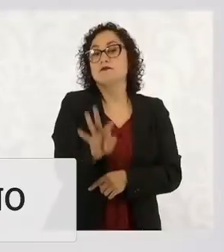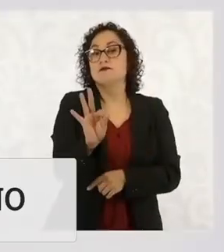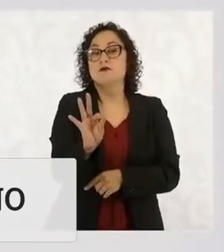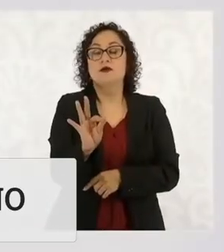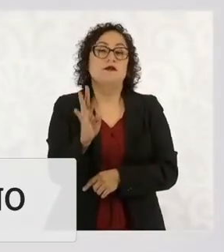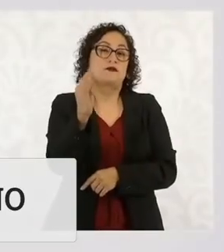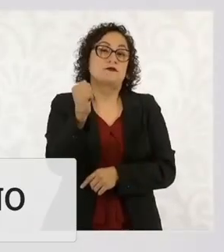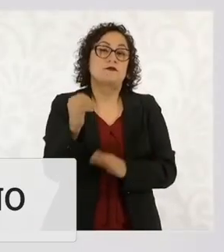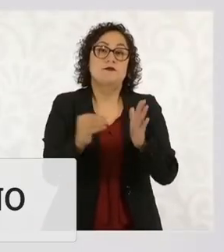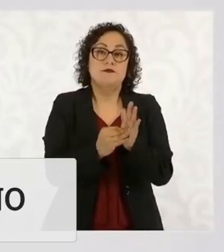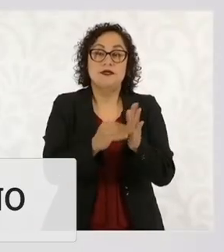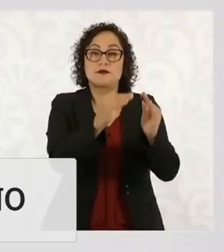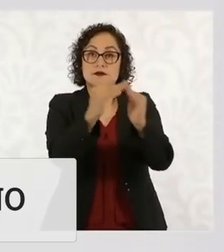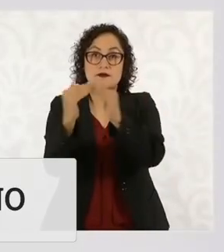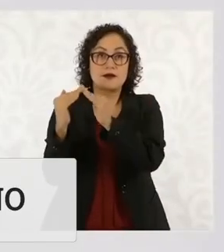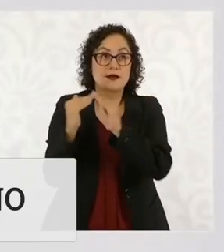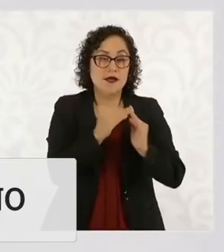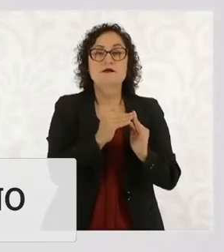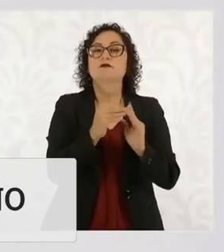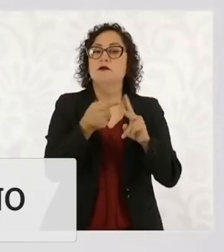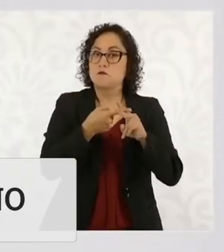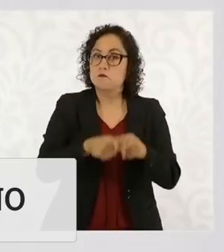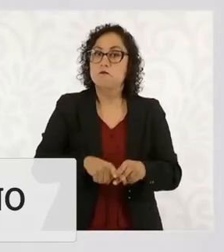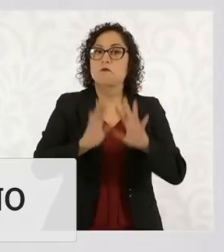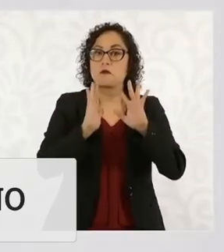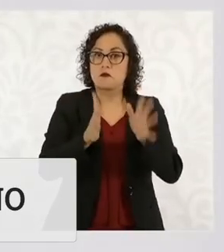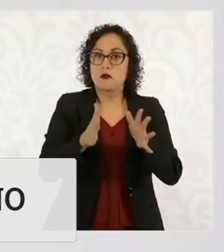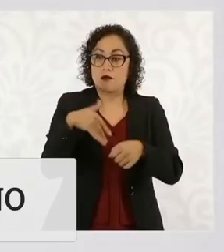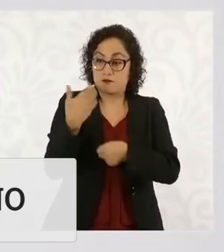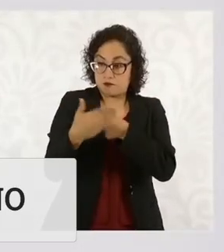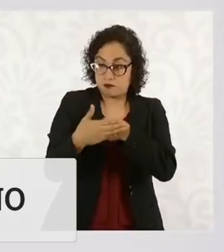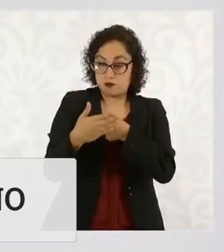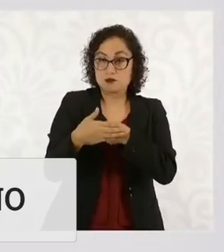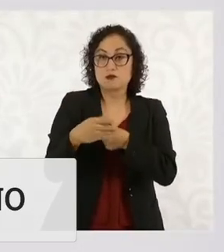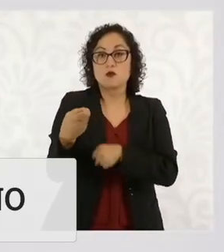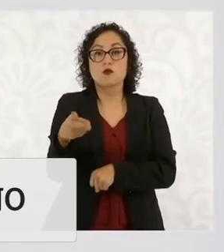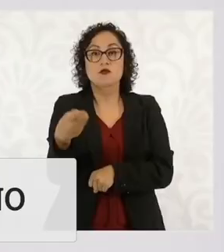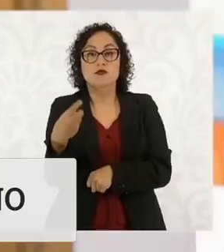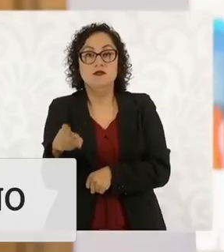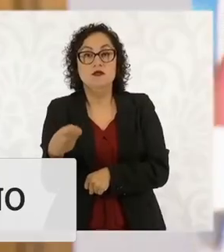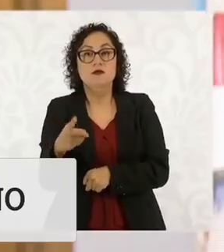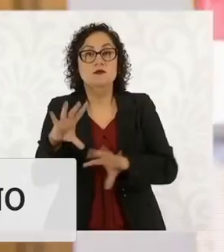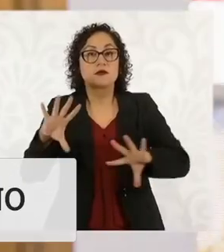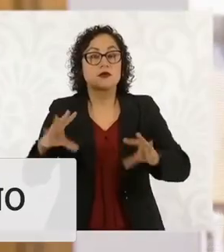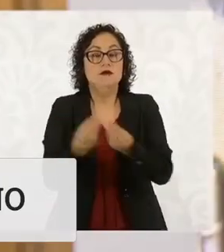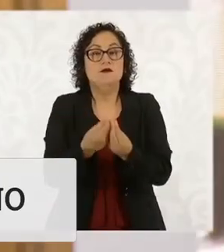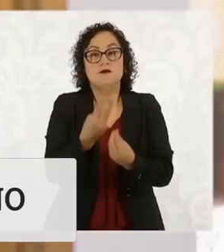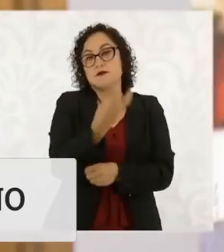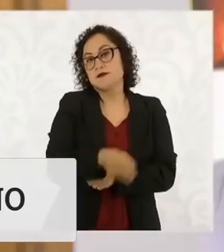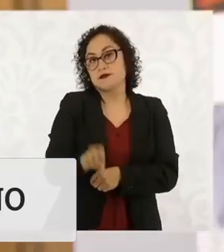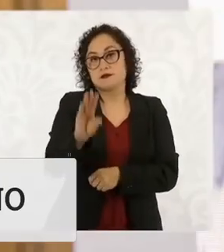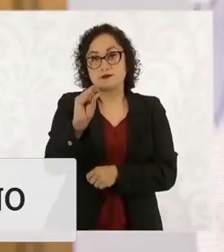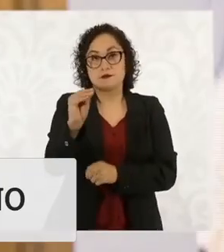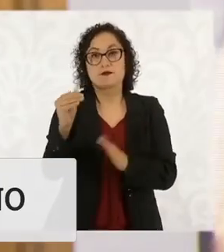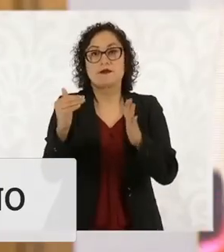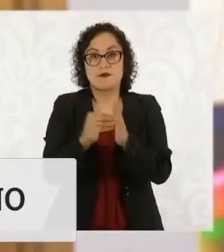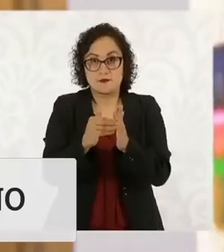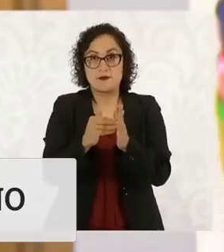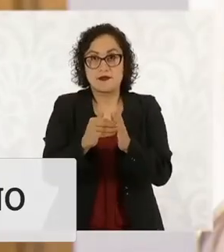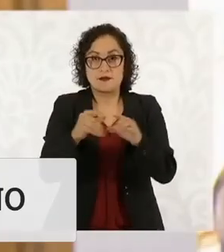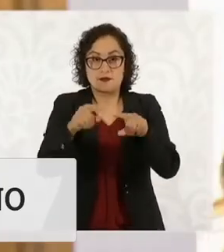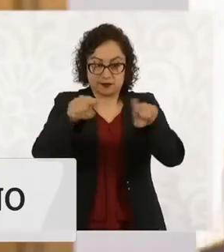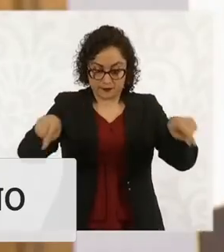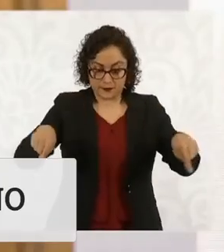249,000 viviendas y al finalizar 2025 serán 390,000 de 60